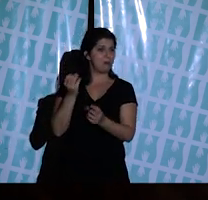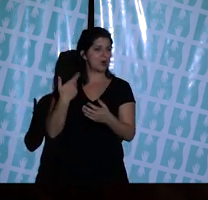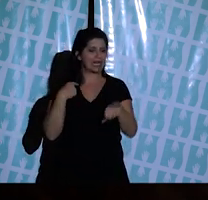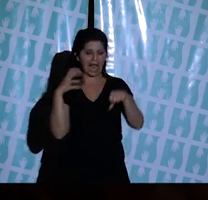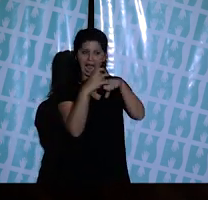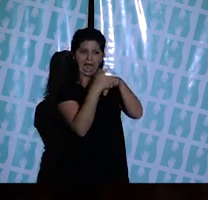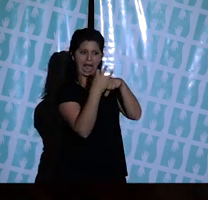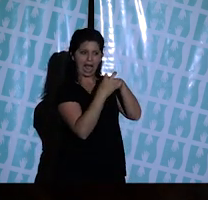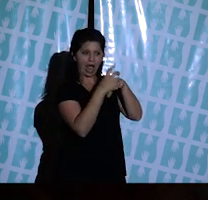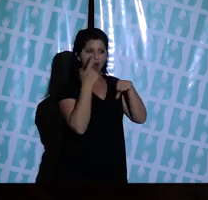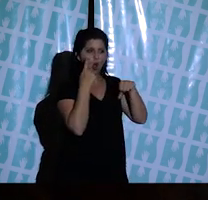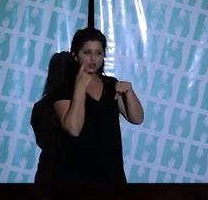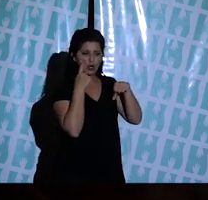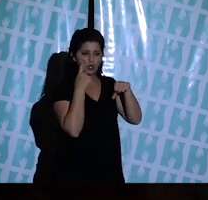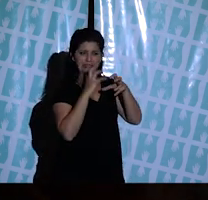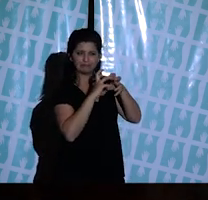están afectadas.